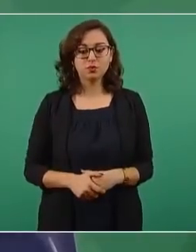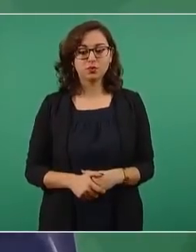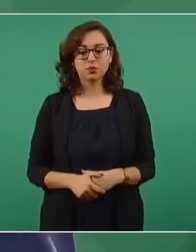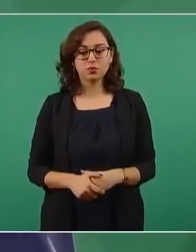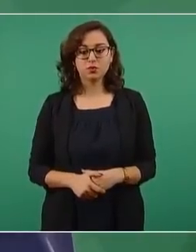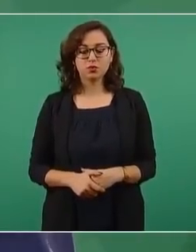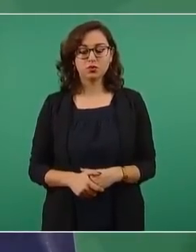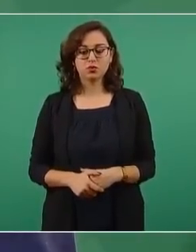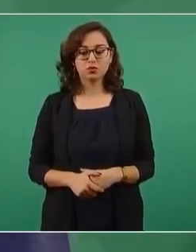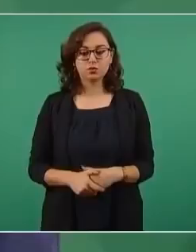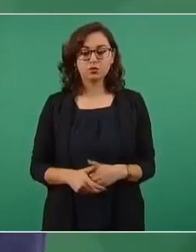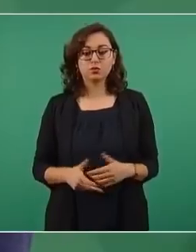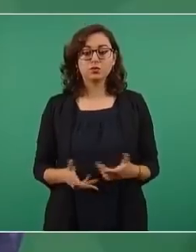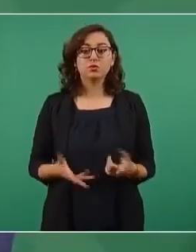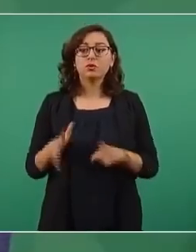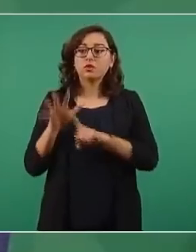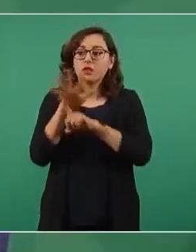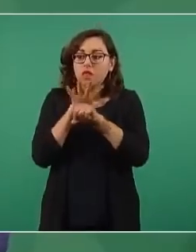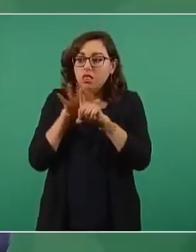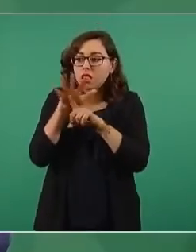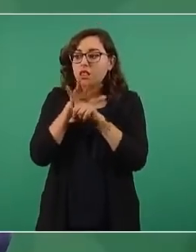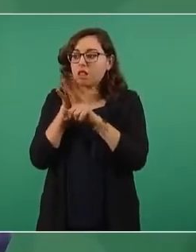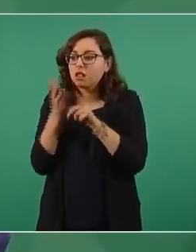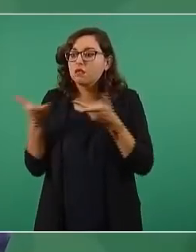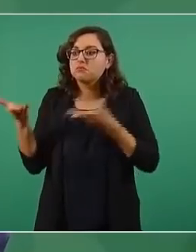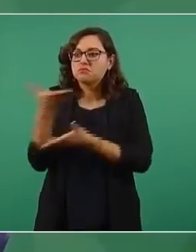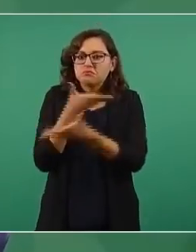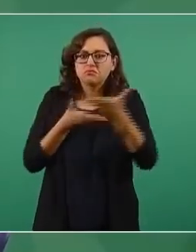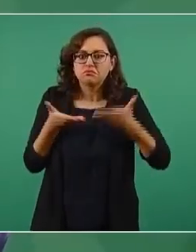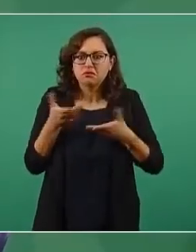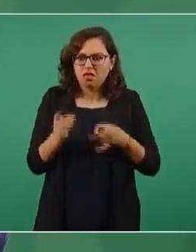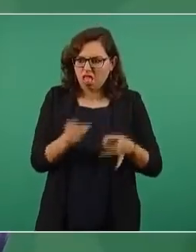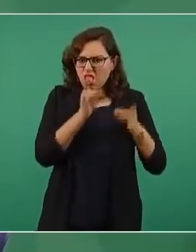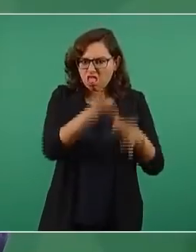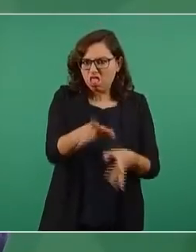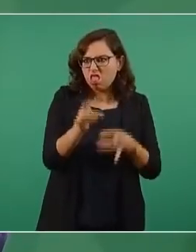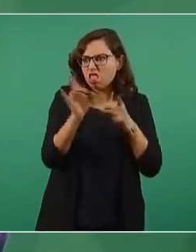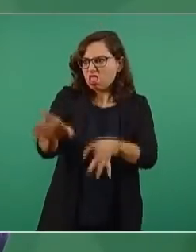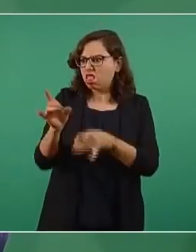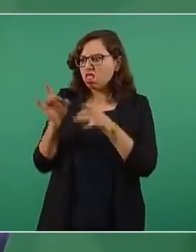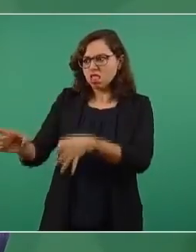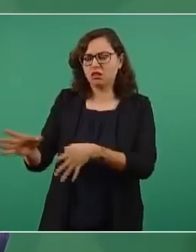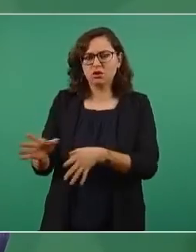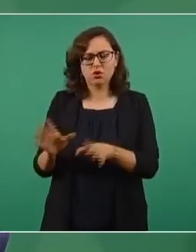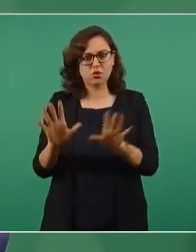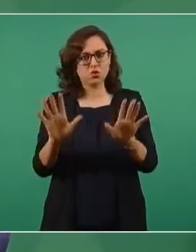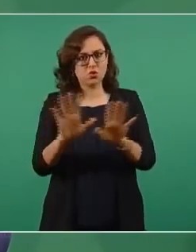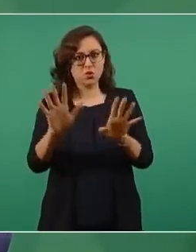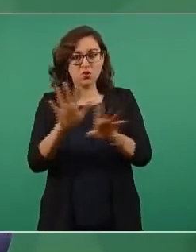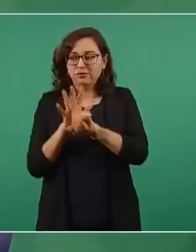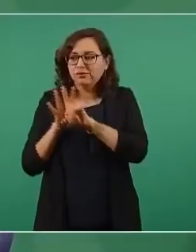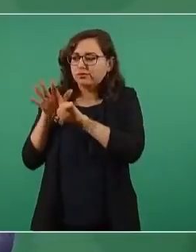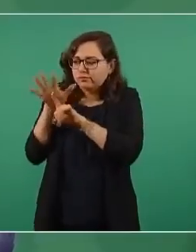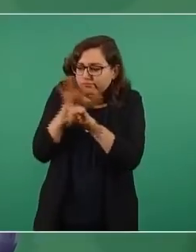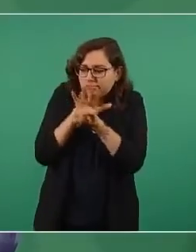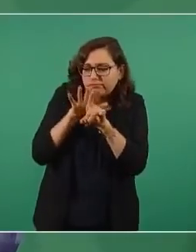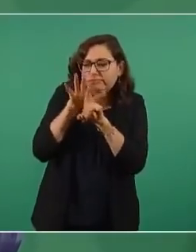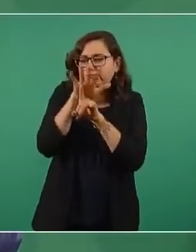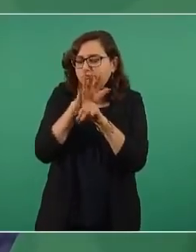vamos a convencer, no a vencer, vamos a convencer, a